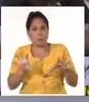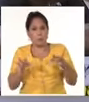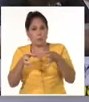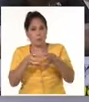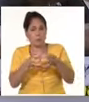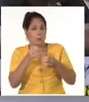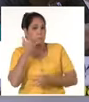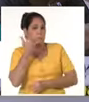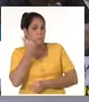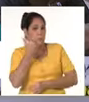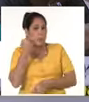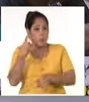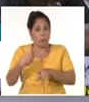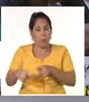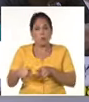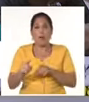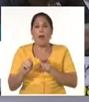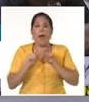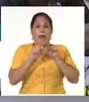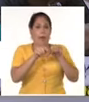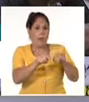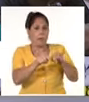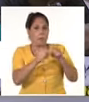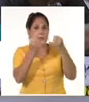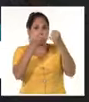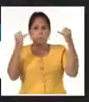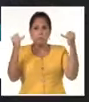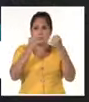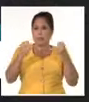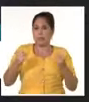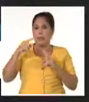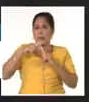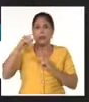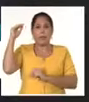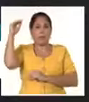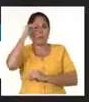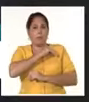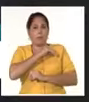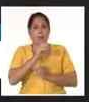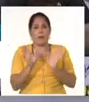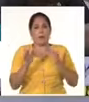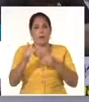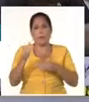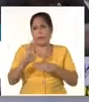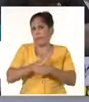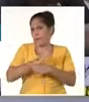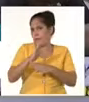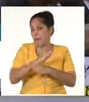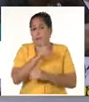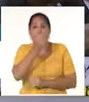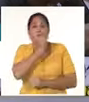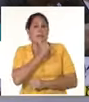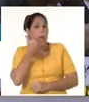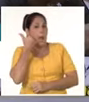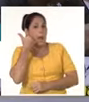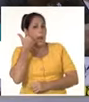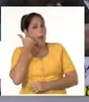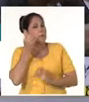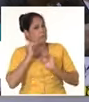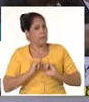texa han logrado llevar a ese territorio tecnologías y equipamientos para facilitar la